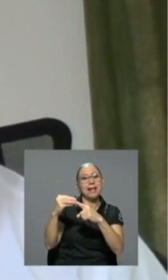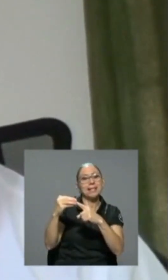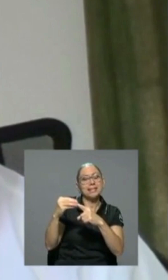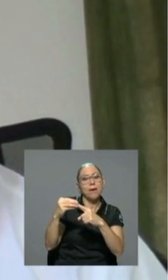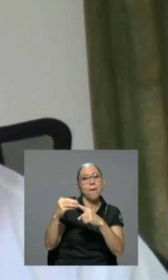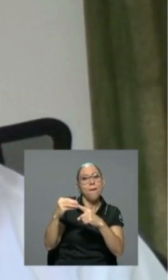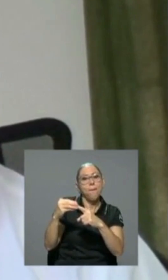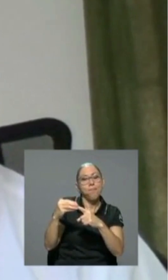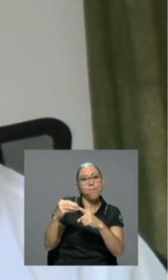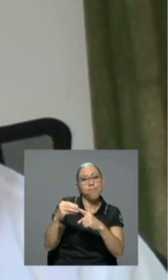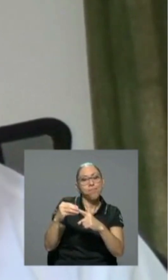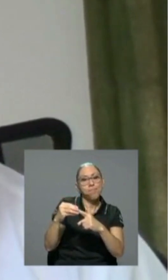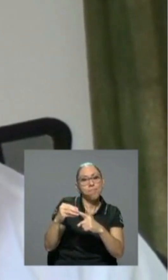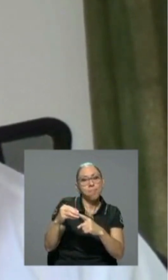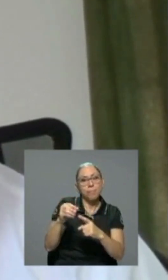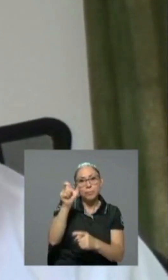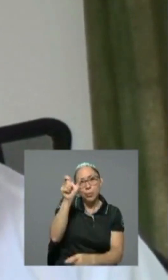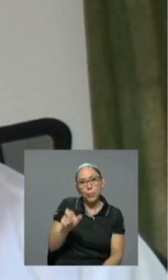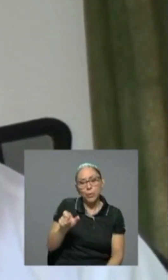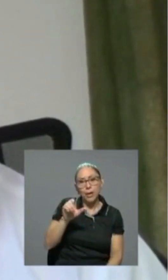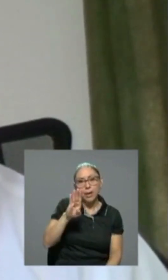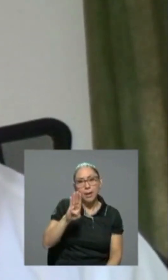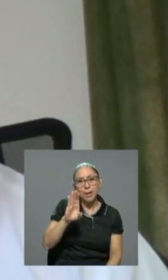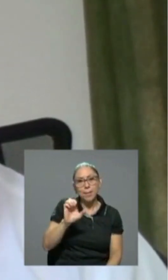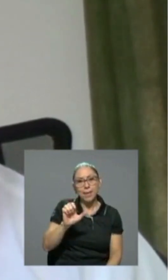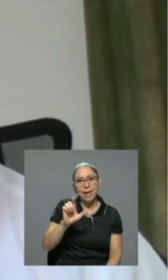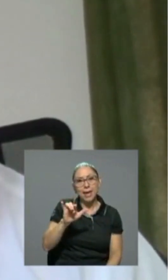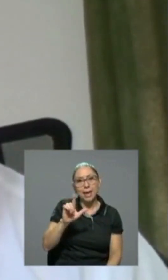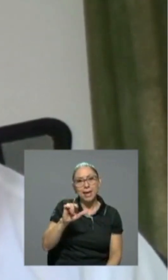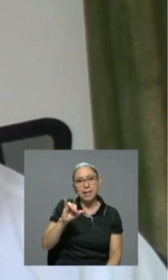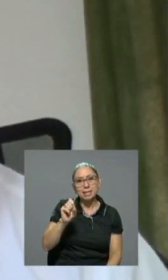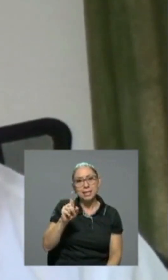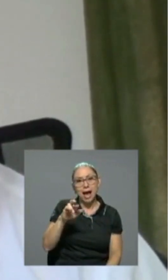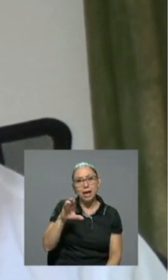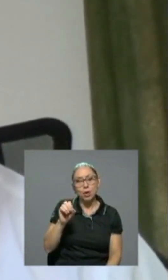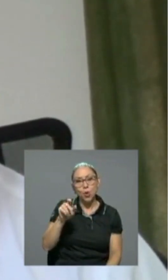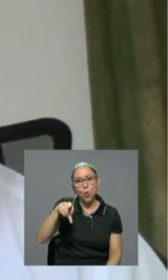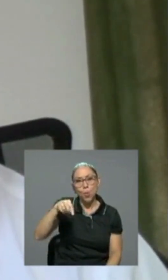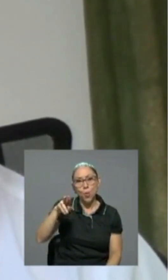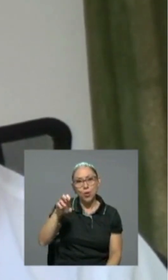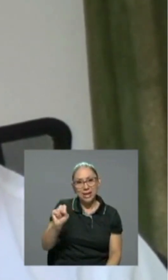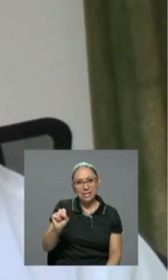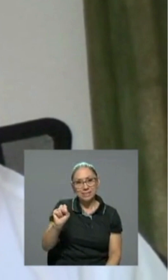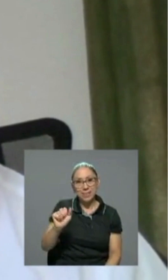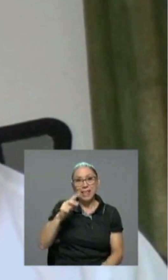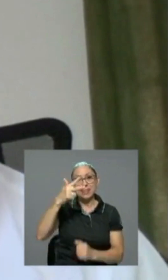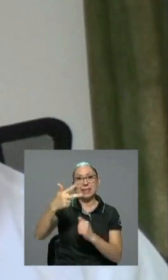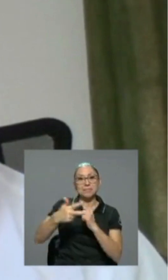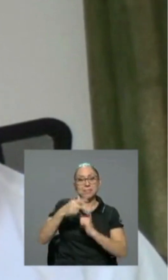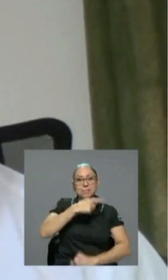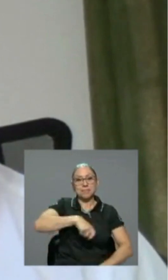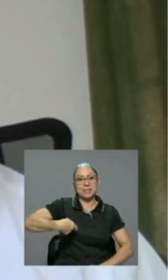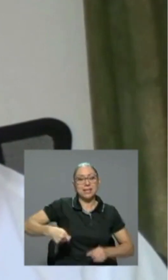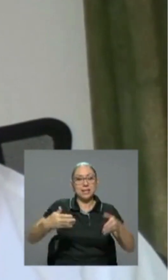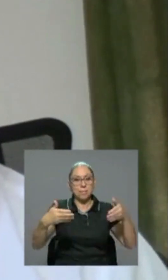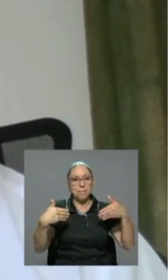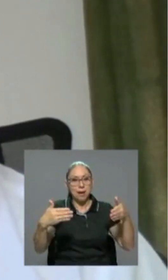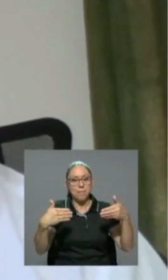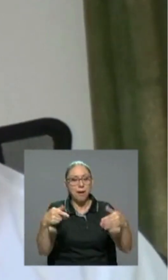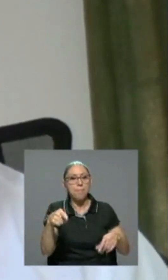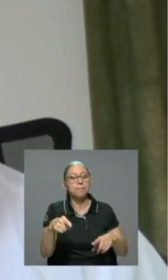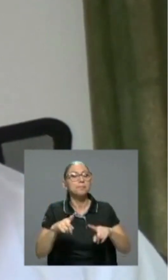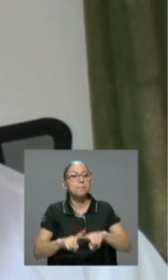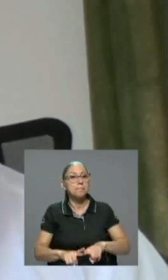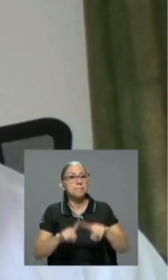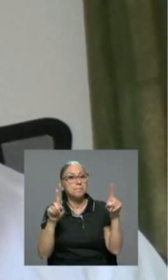fue Belisario Porras, quien fue presidente de Panamá por 3 periodos. Sin embargo,